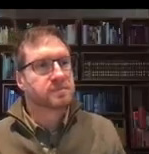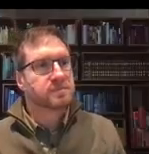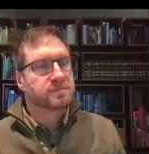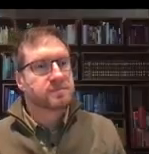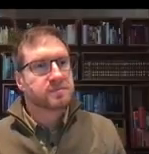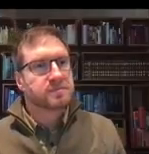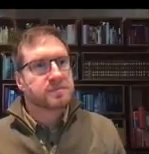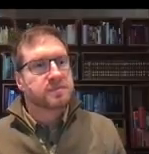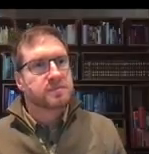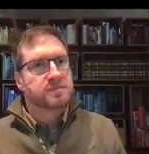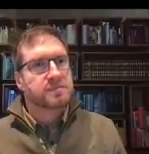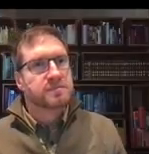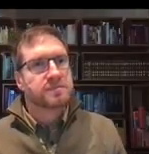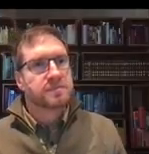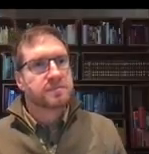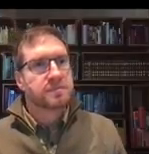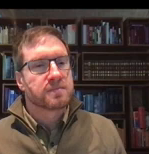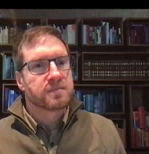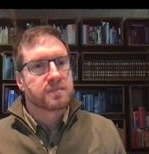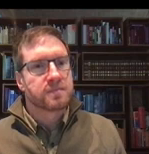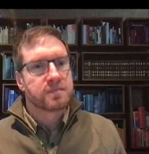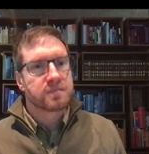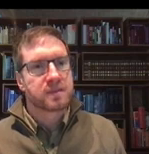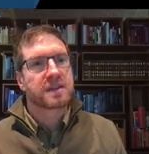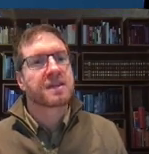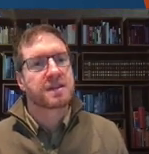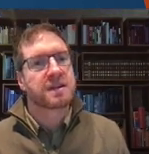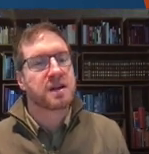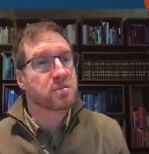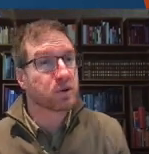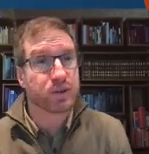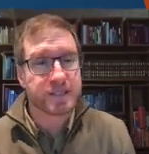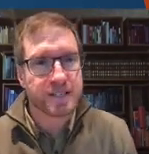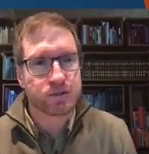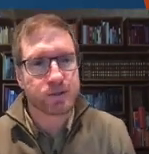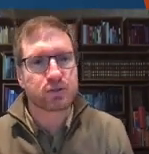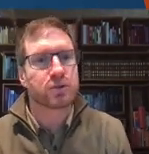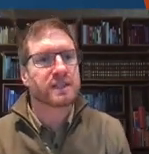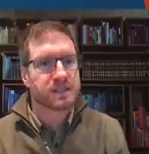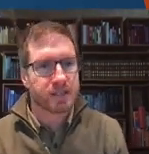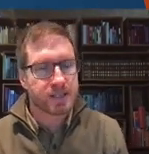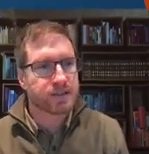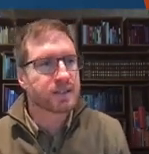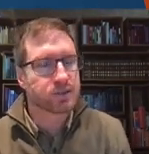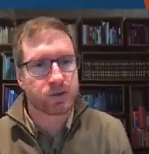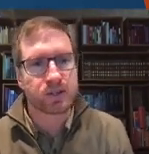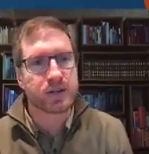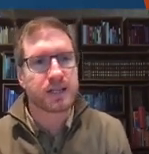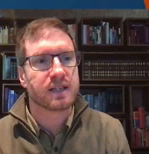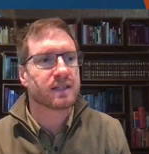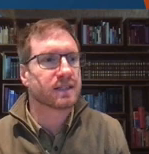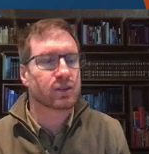Como Muy buenos días, soy el doctor Matías Irarrázaval,